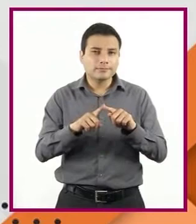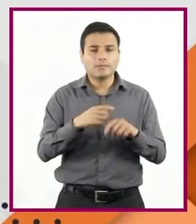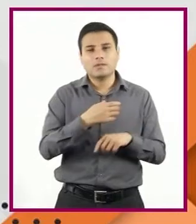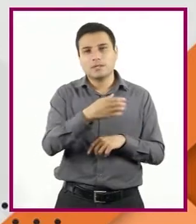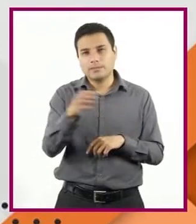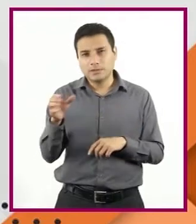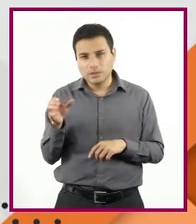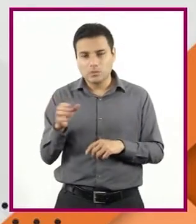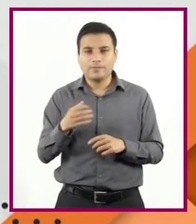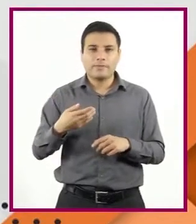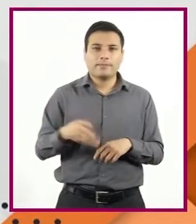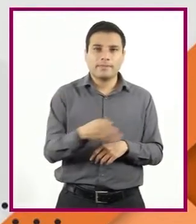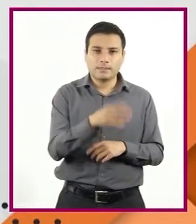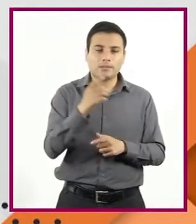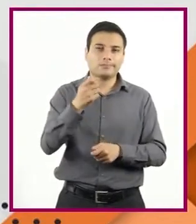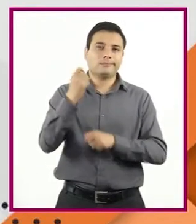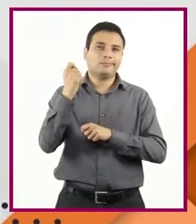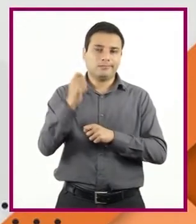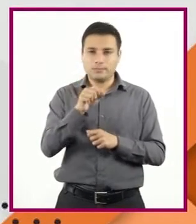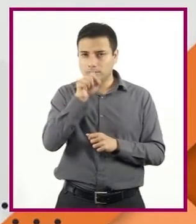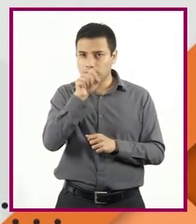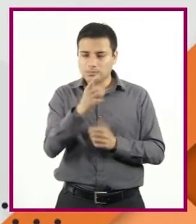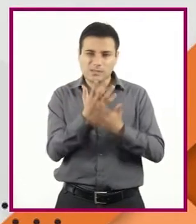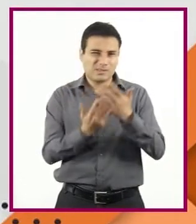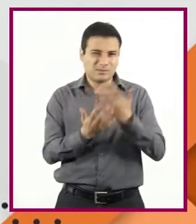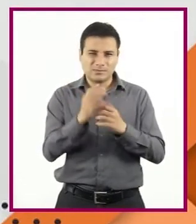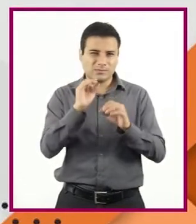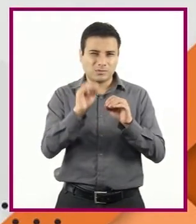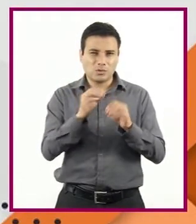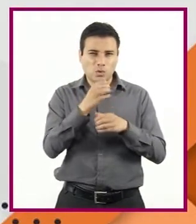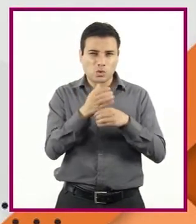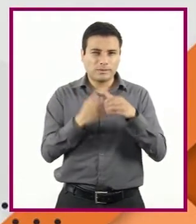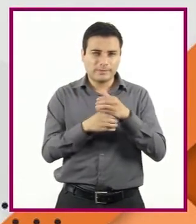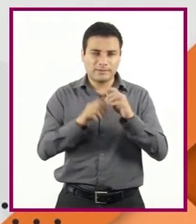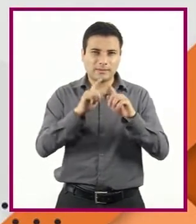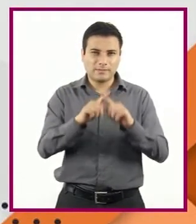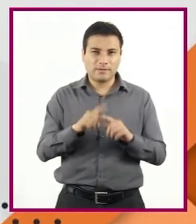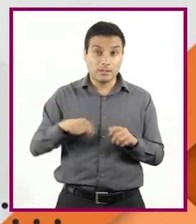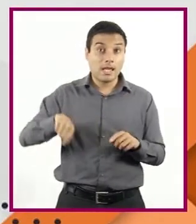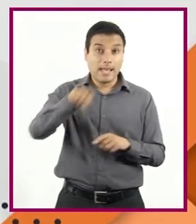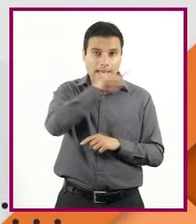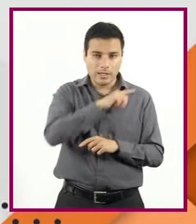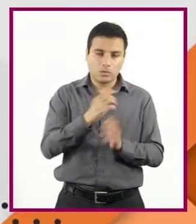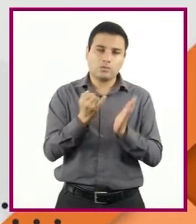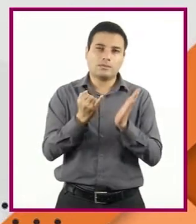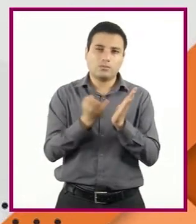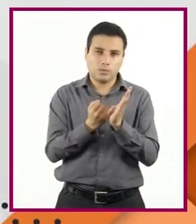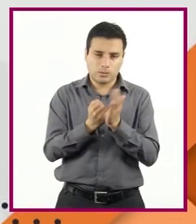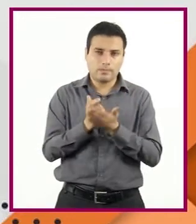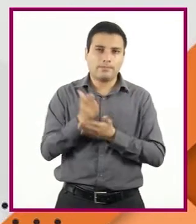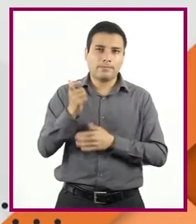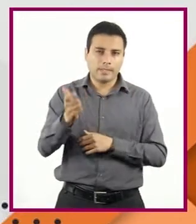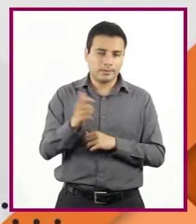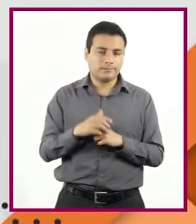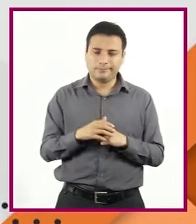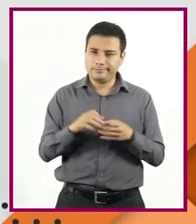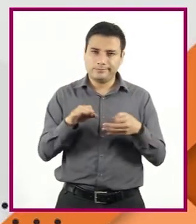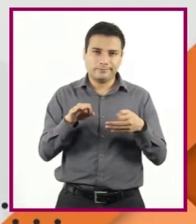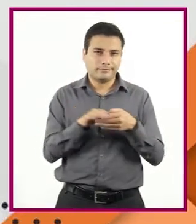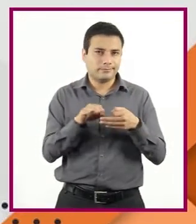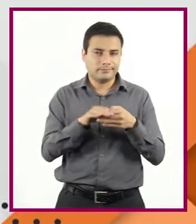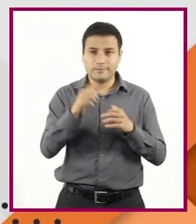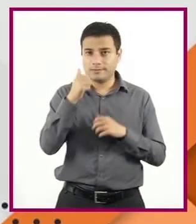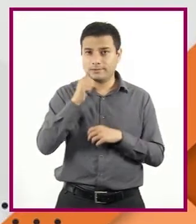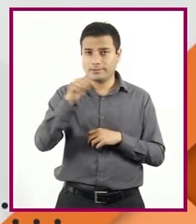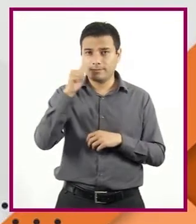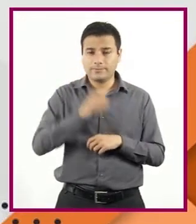pescadores y pequeños artesanos. Este grupo era el que pagaba un tributo a los estratos privilegiados, además de que brindaban